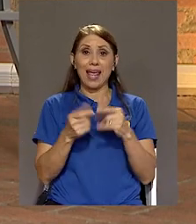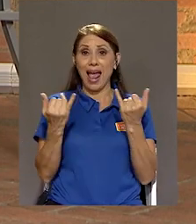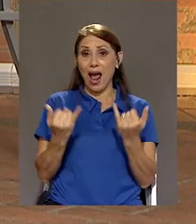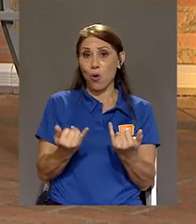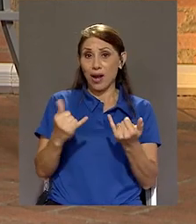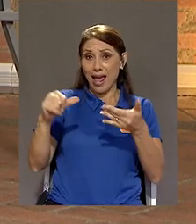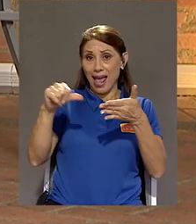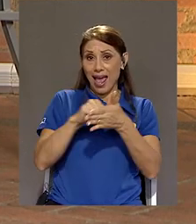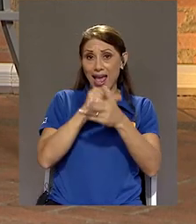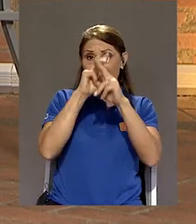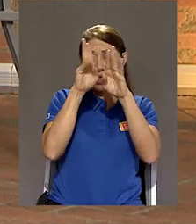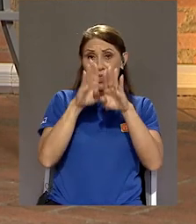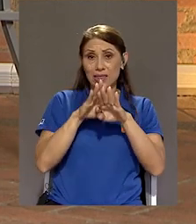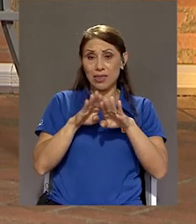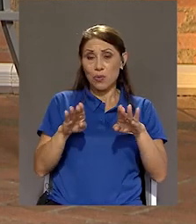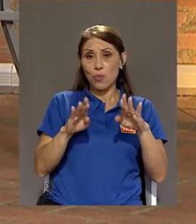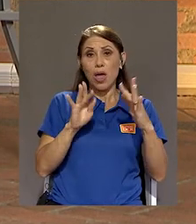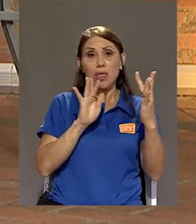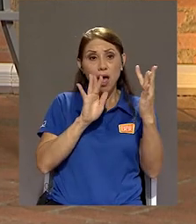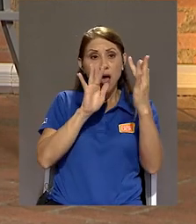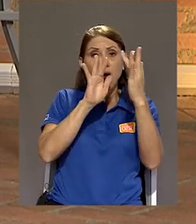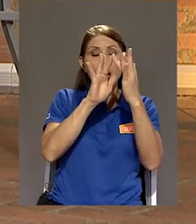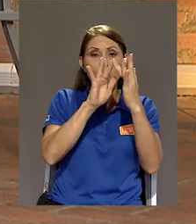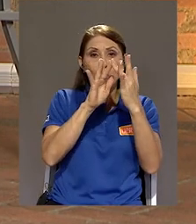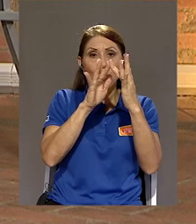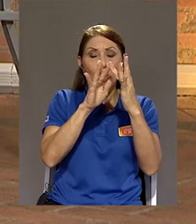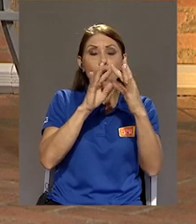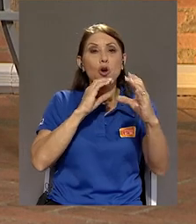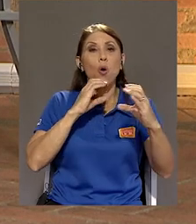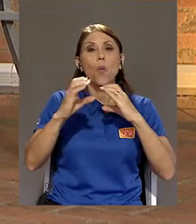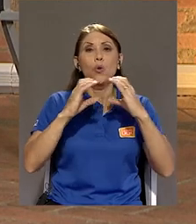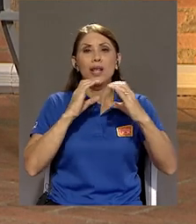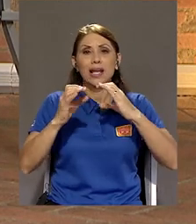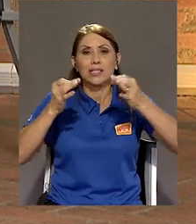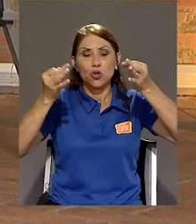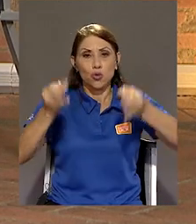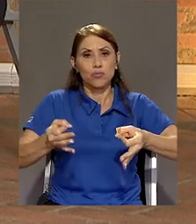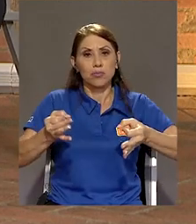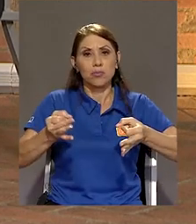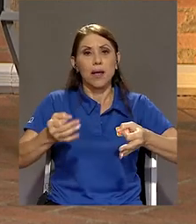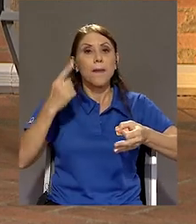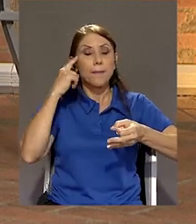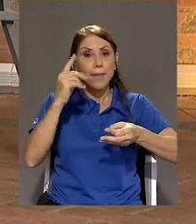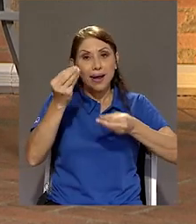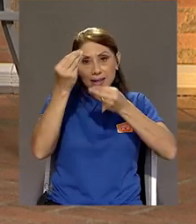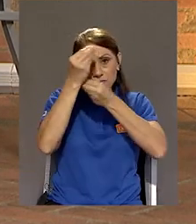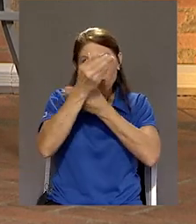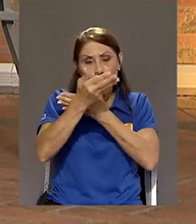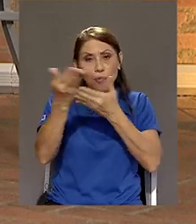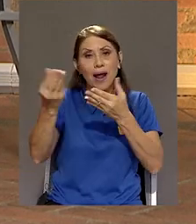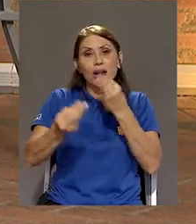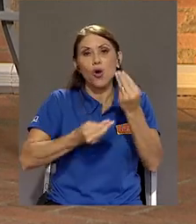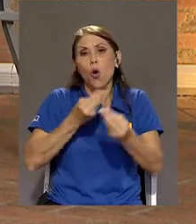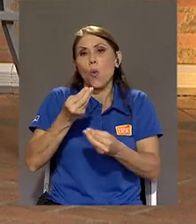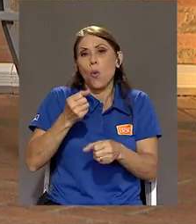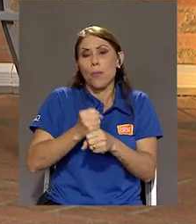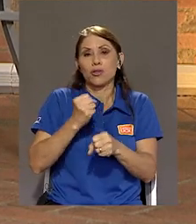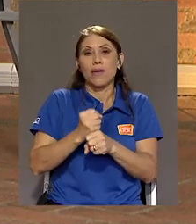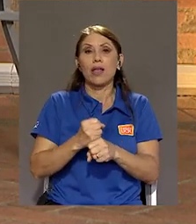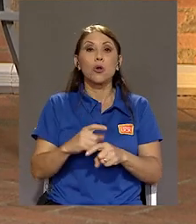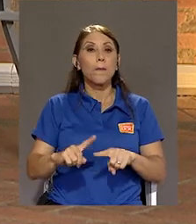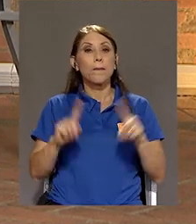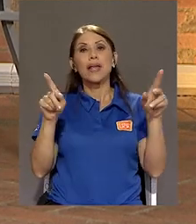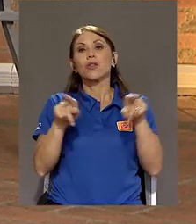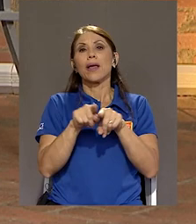vía internet y web mecanismos de comunicación para ir informando cómo vamos trabajando, pero también para que la